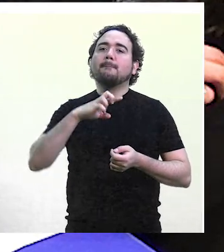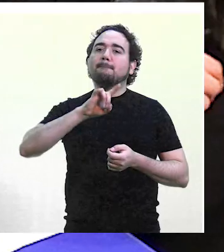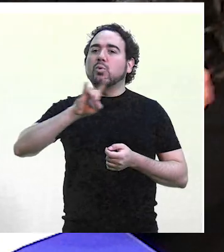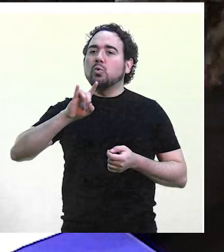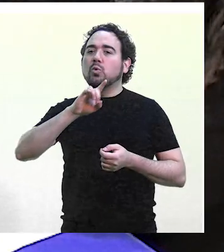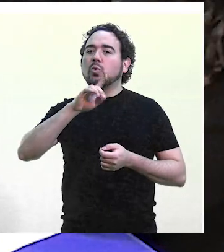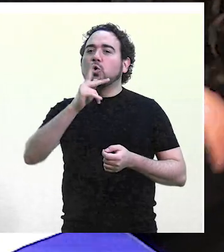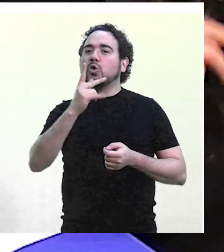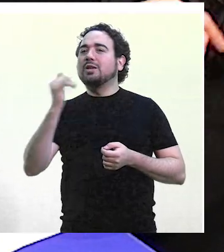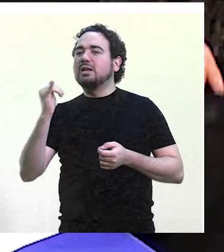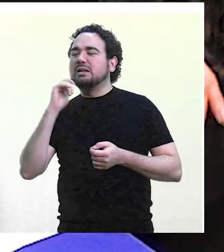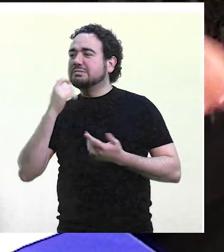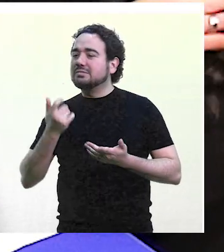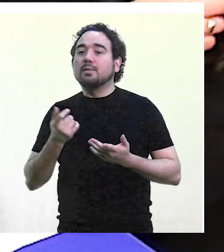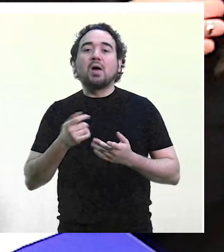arroz.